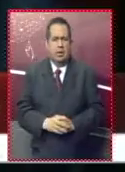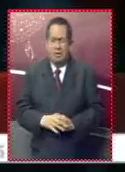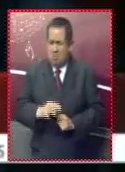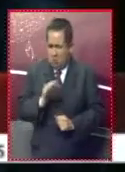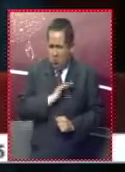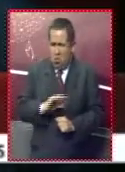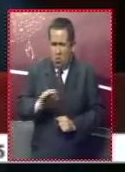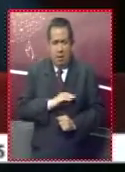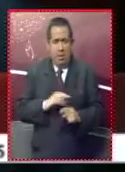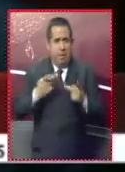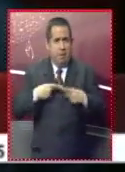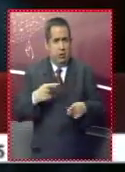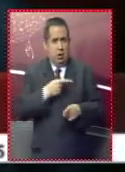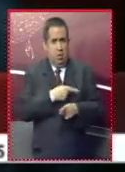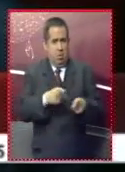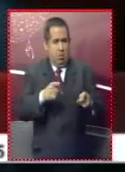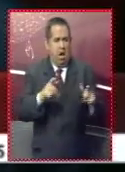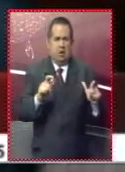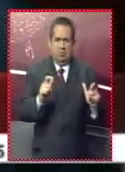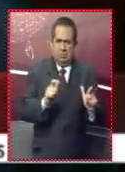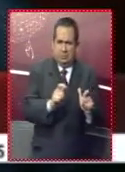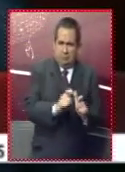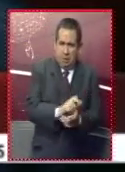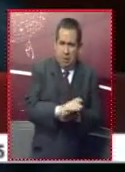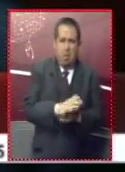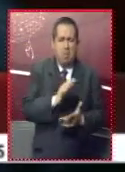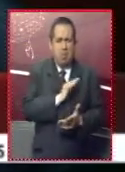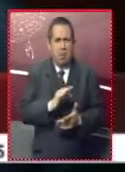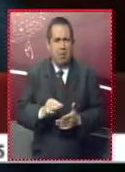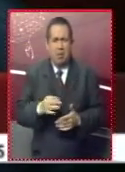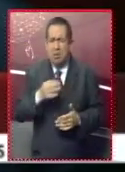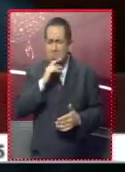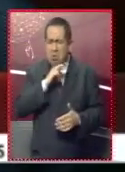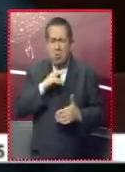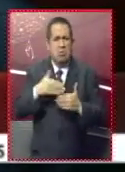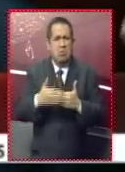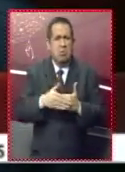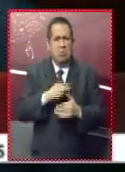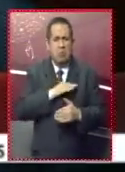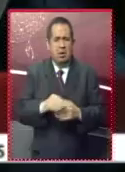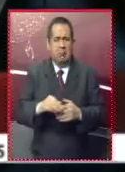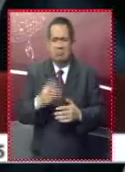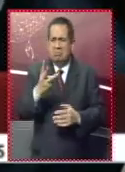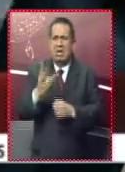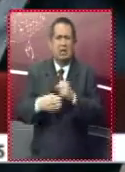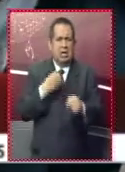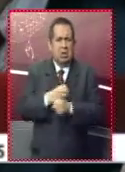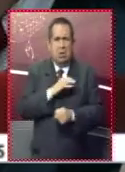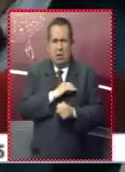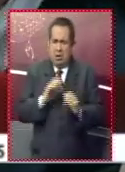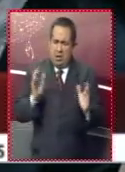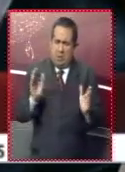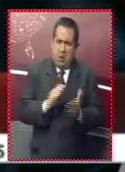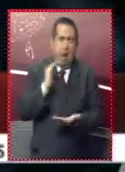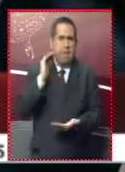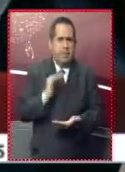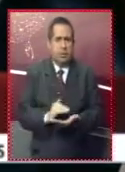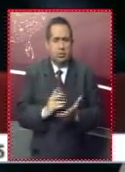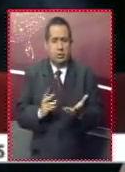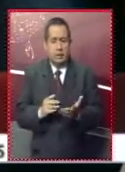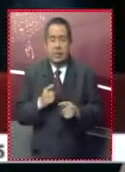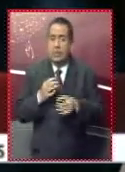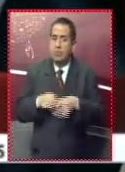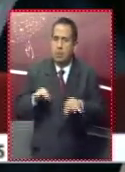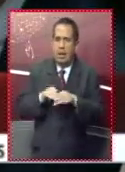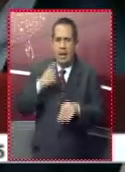factible acabar con la pobreza extrema muy pronto, en 3 años. Y en eso va un poco lo del salario